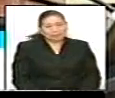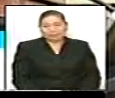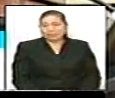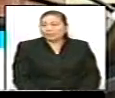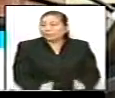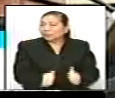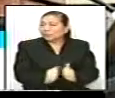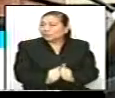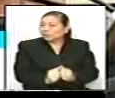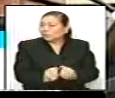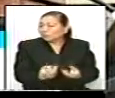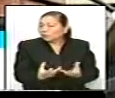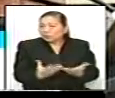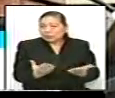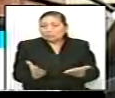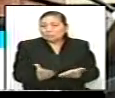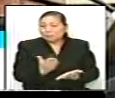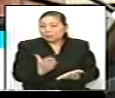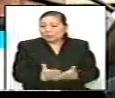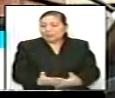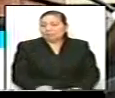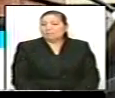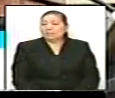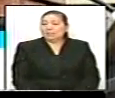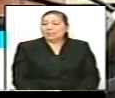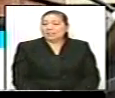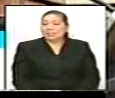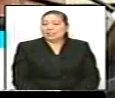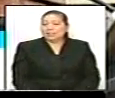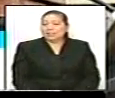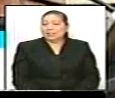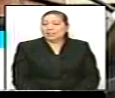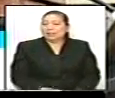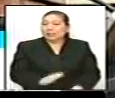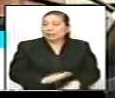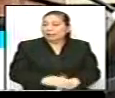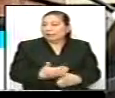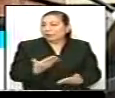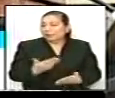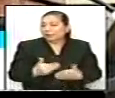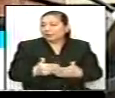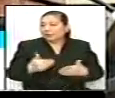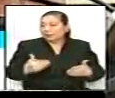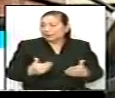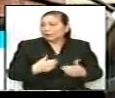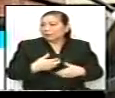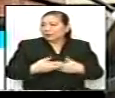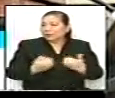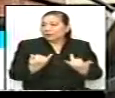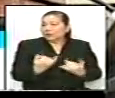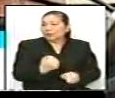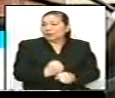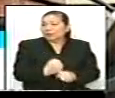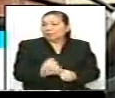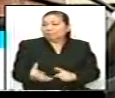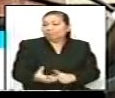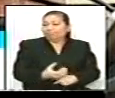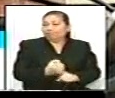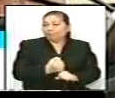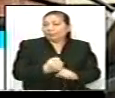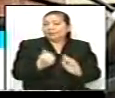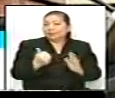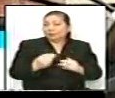y con, como le digo, un serio problema para la ciudad. Regreso un poquito atrás. Producto de este trabajo de recuperación de